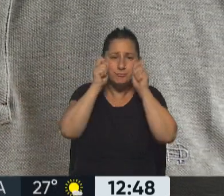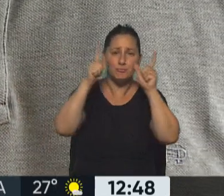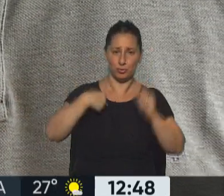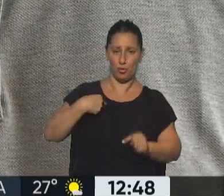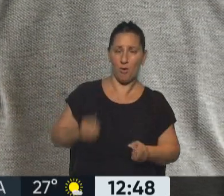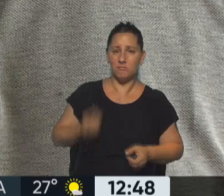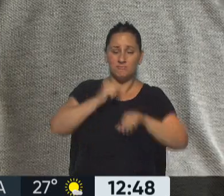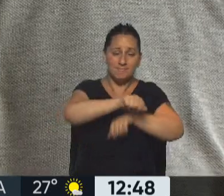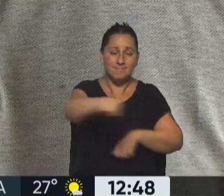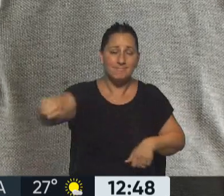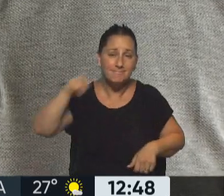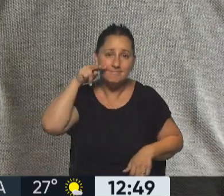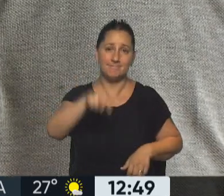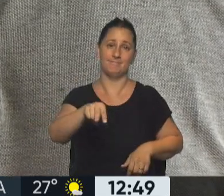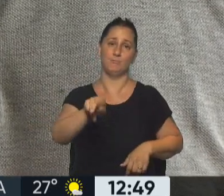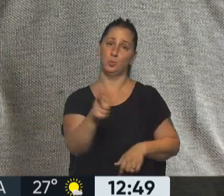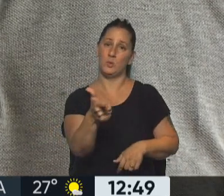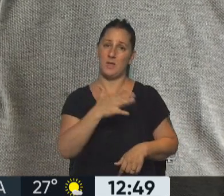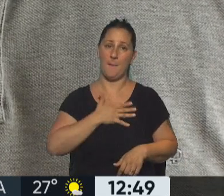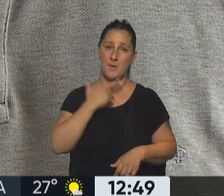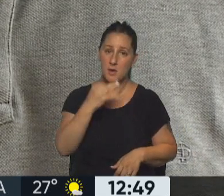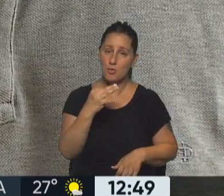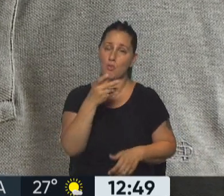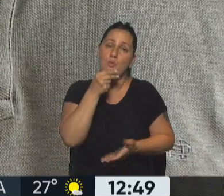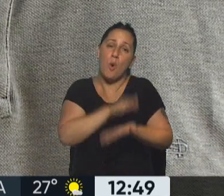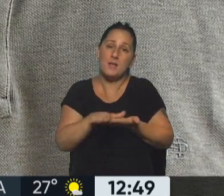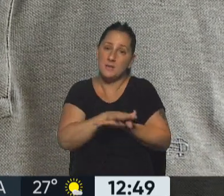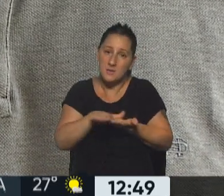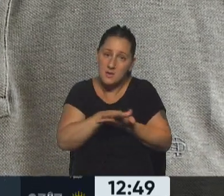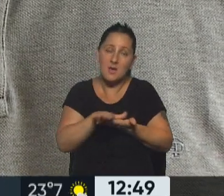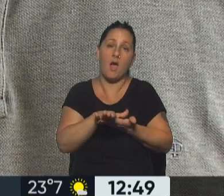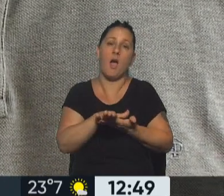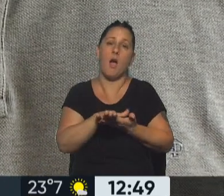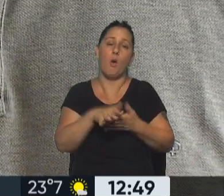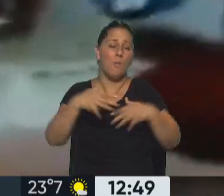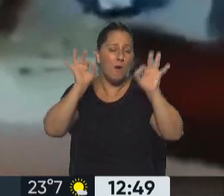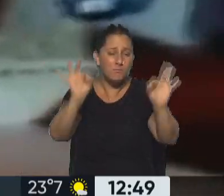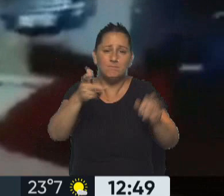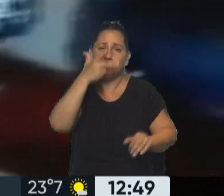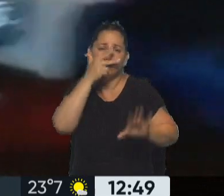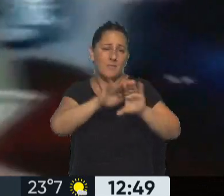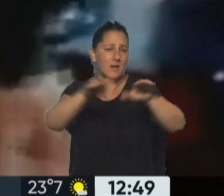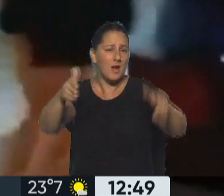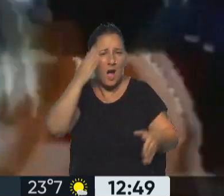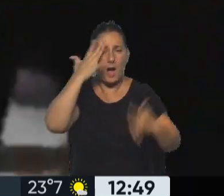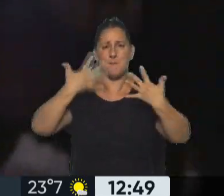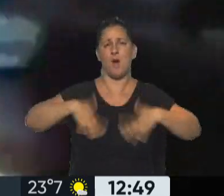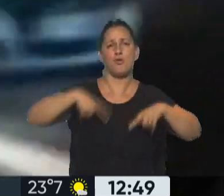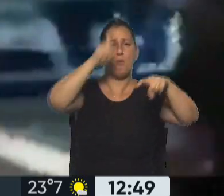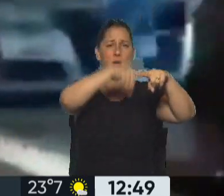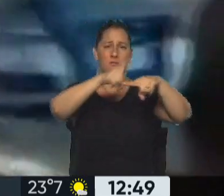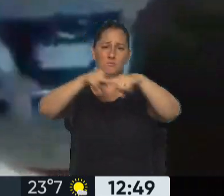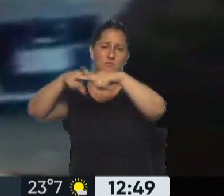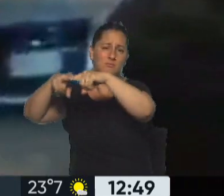entra en la habitación y él no está está vacía está la cama tendida toda su ropa en su lugar